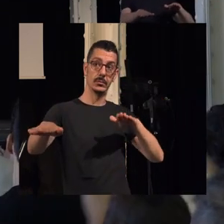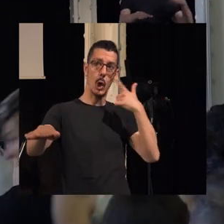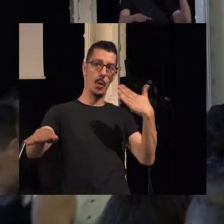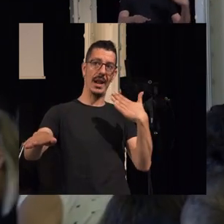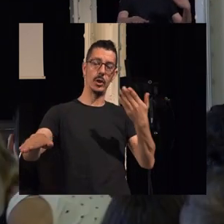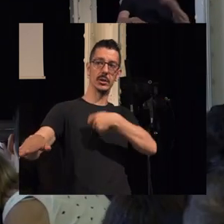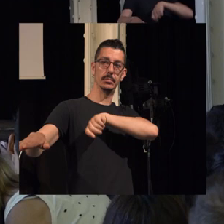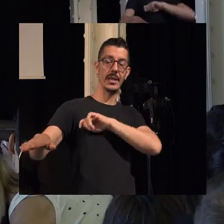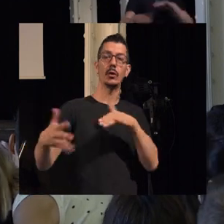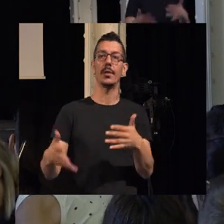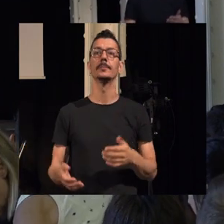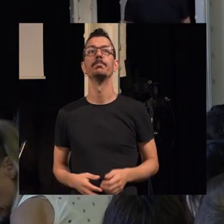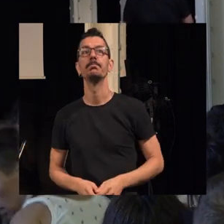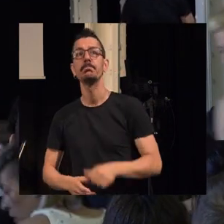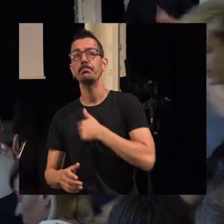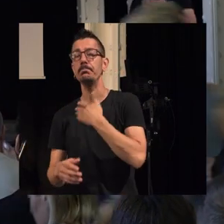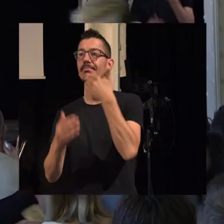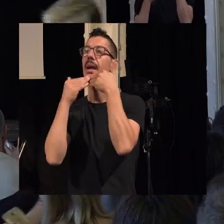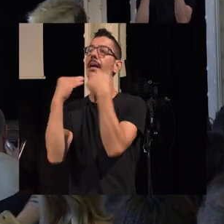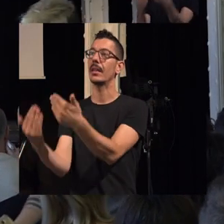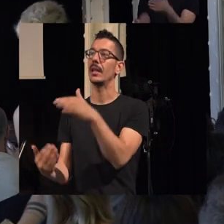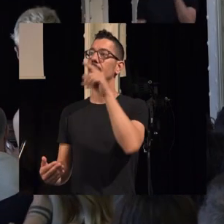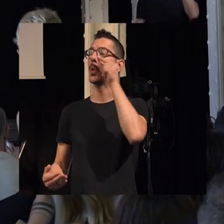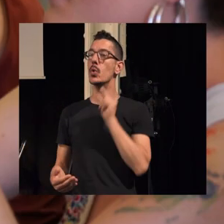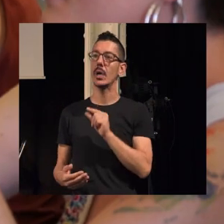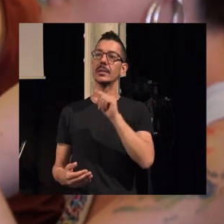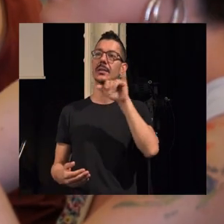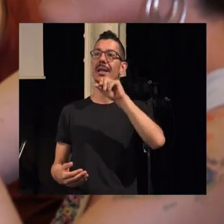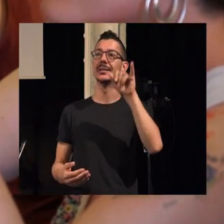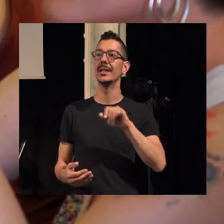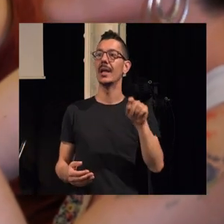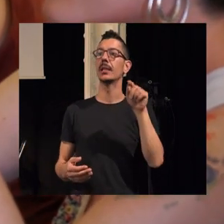Tengo que agradecer mucho a Lucas, a Itziar y a Javier por ayer